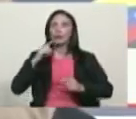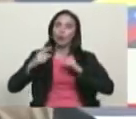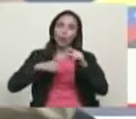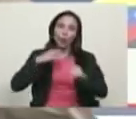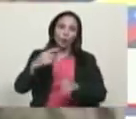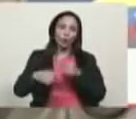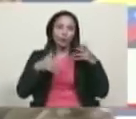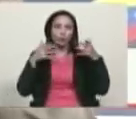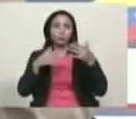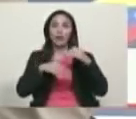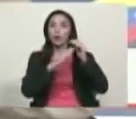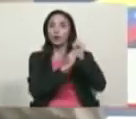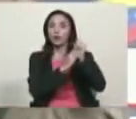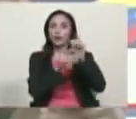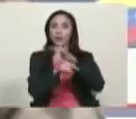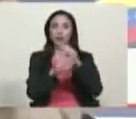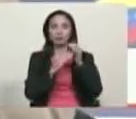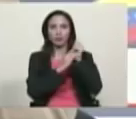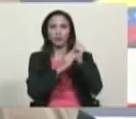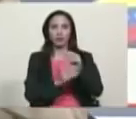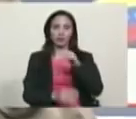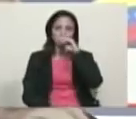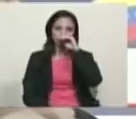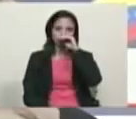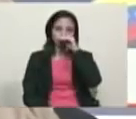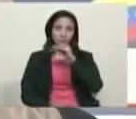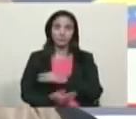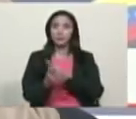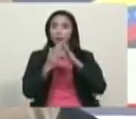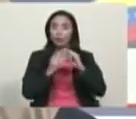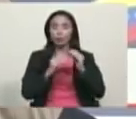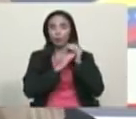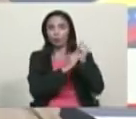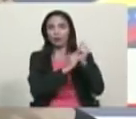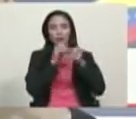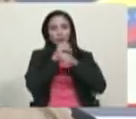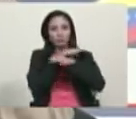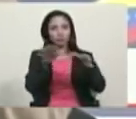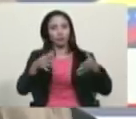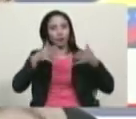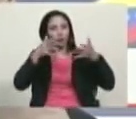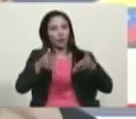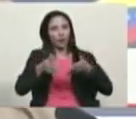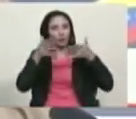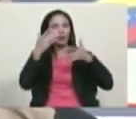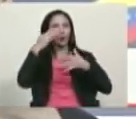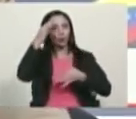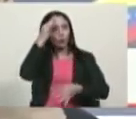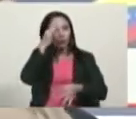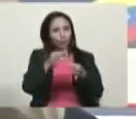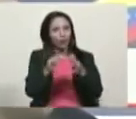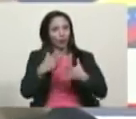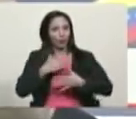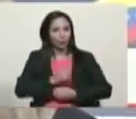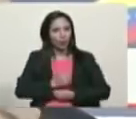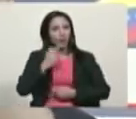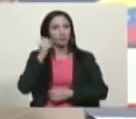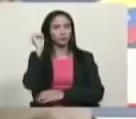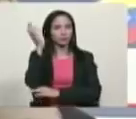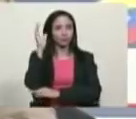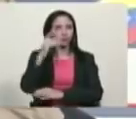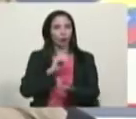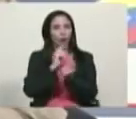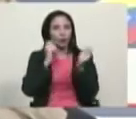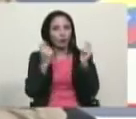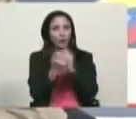Diariamente, los líderes, me decía, los líderes, todos líderes tienen que salir a orientar con fe, con confianza, con argumentos